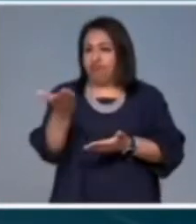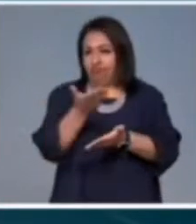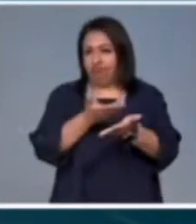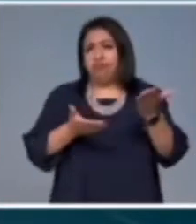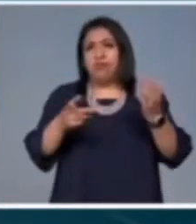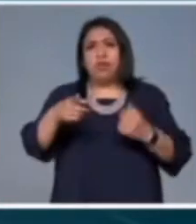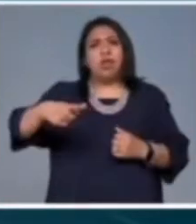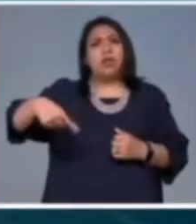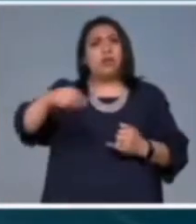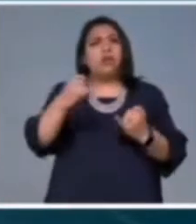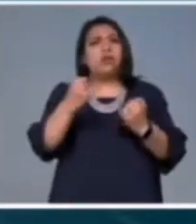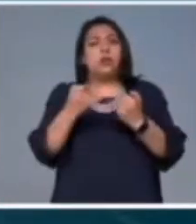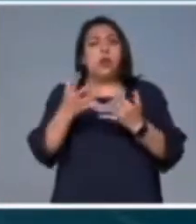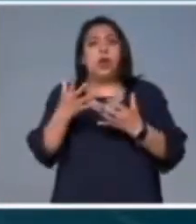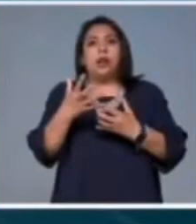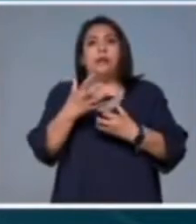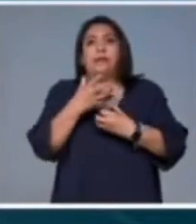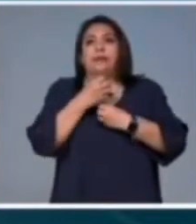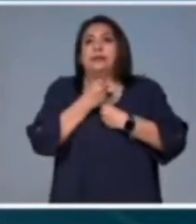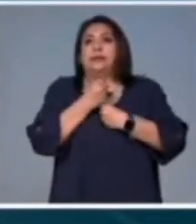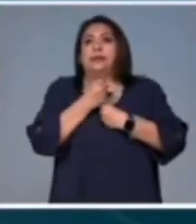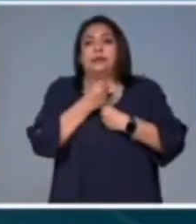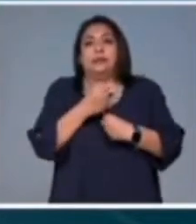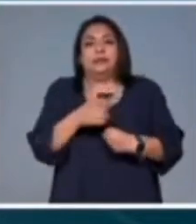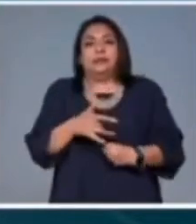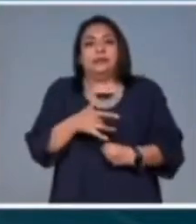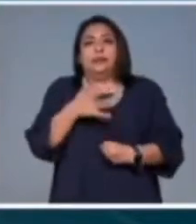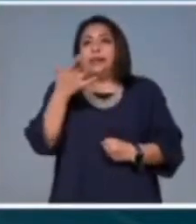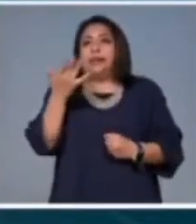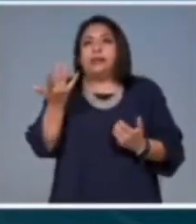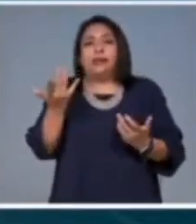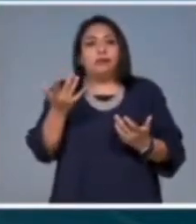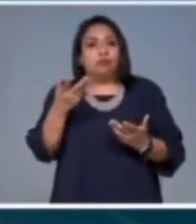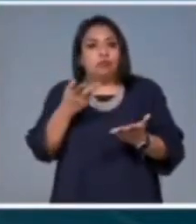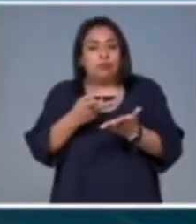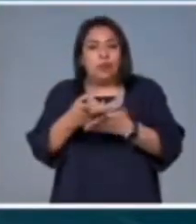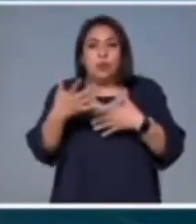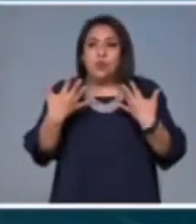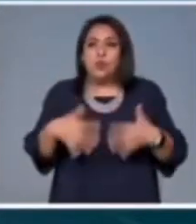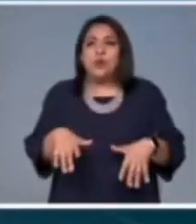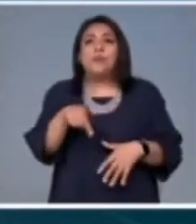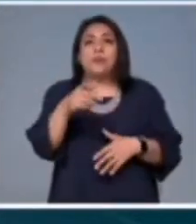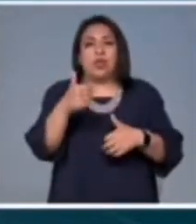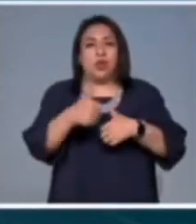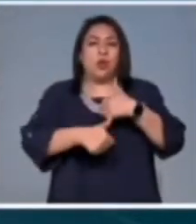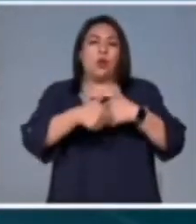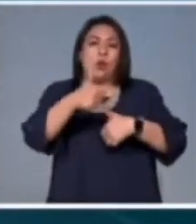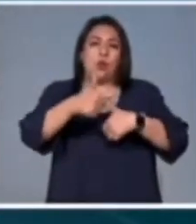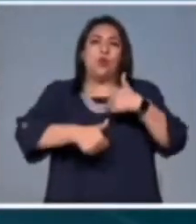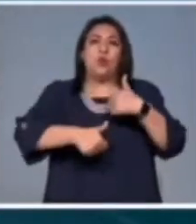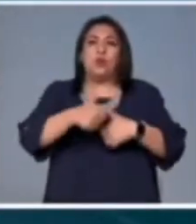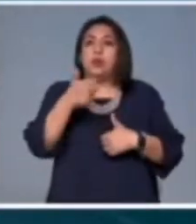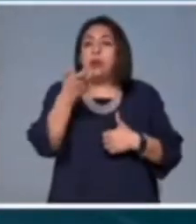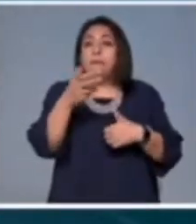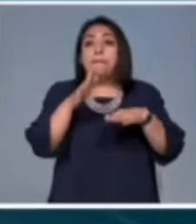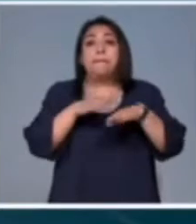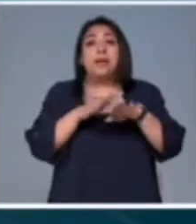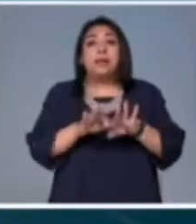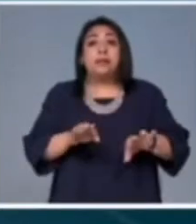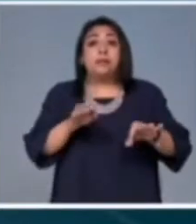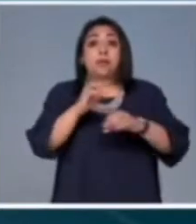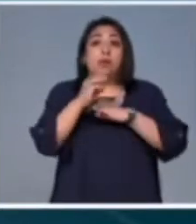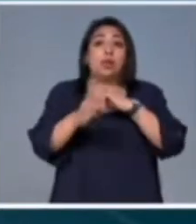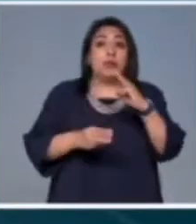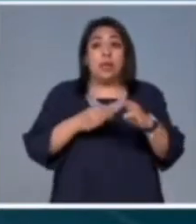compartieron que ellos también estaban muy conmovidos por la situación. El concurso, pues, es el más importante del